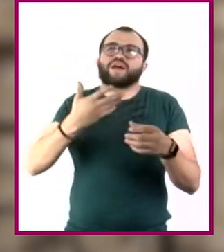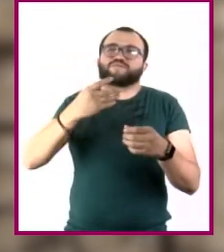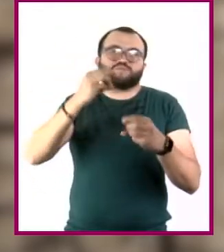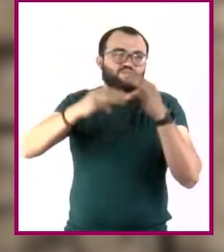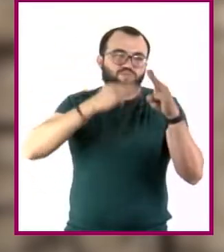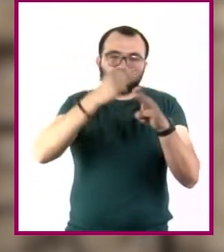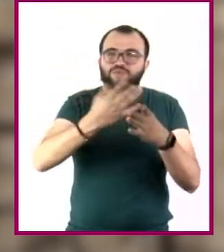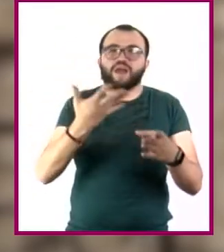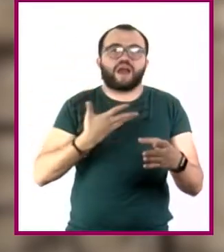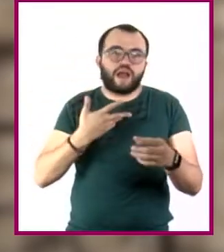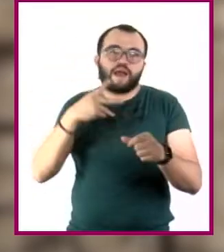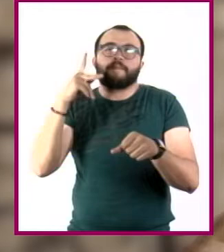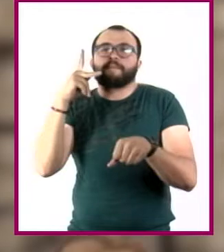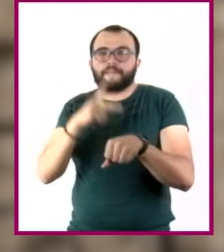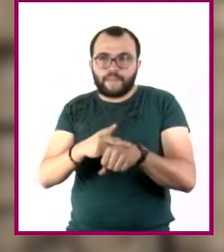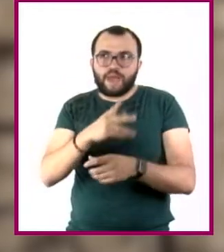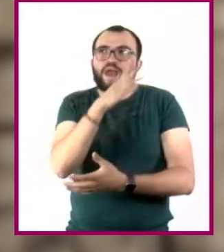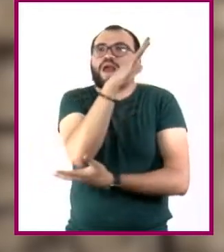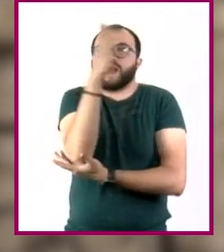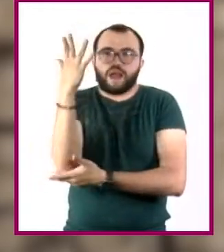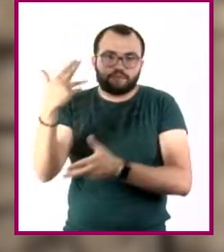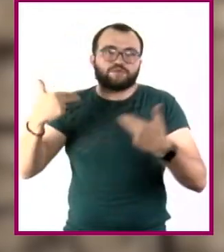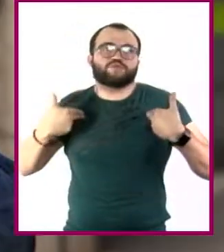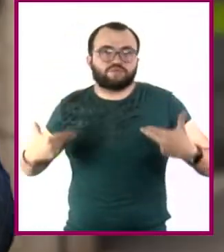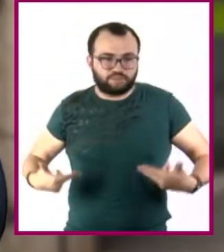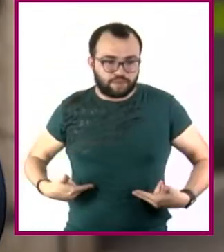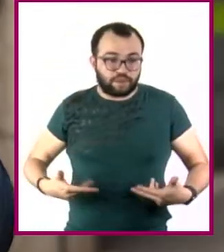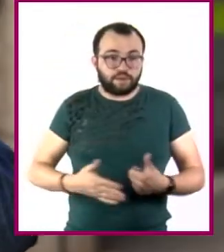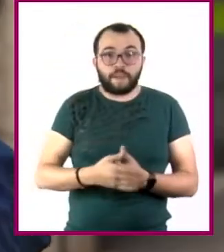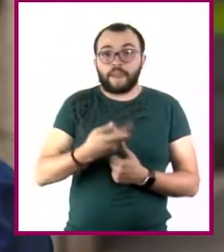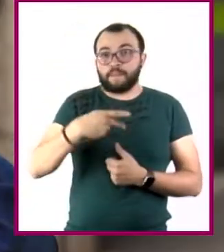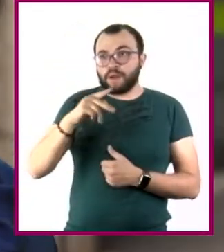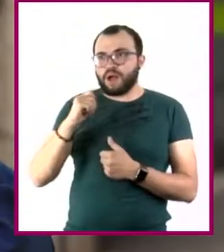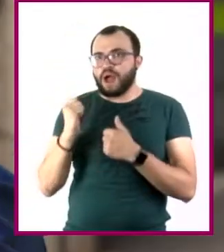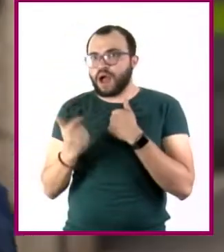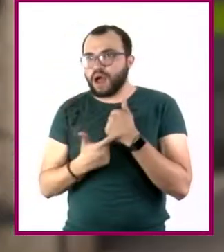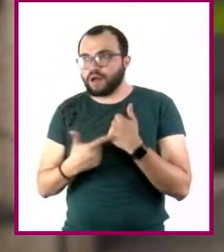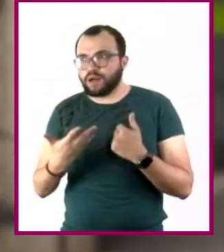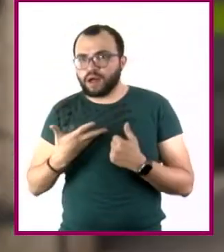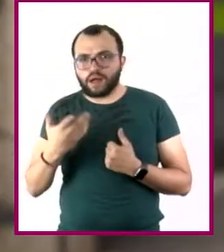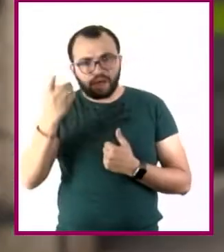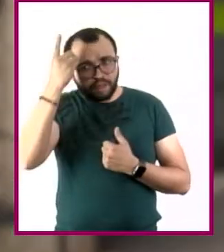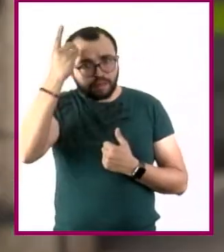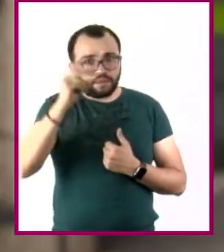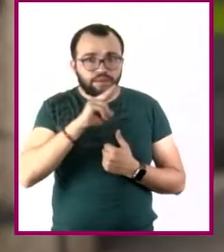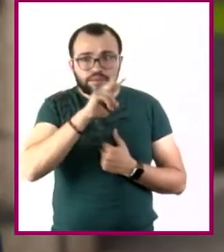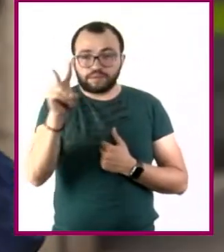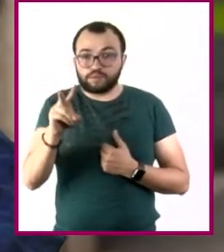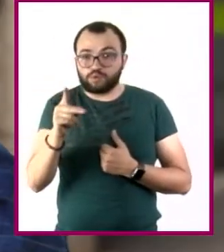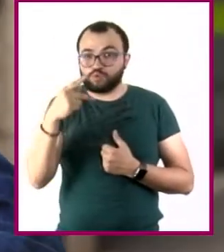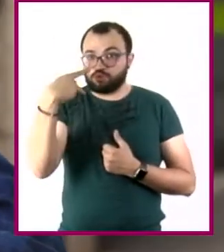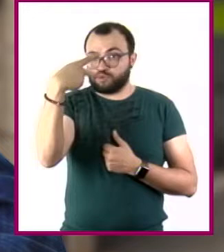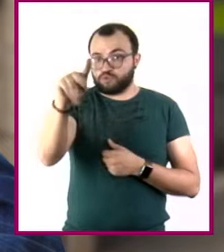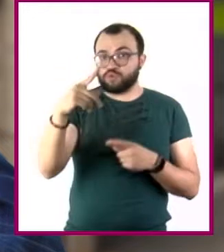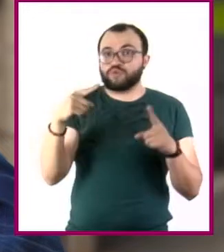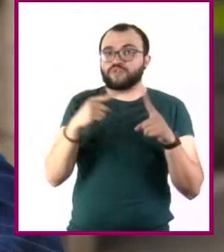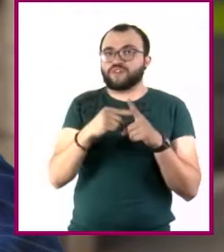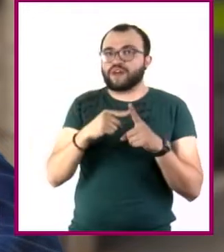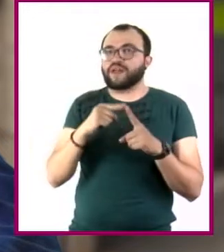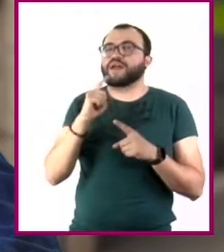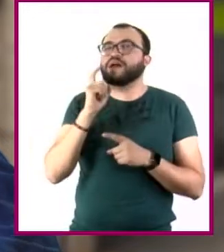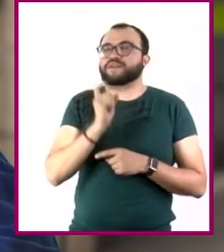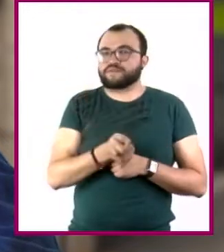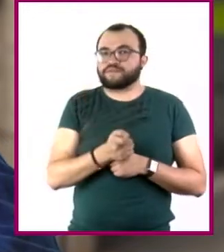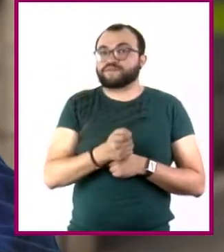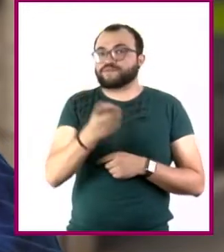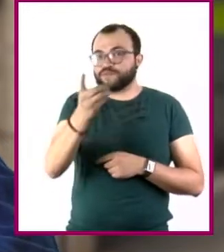animales, humanos, pero no hay algo que sea Dios. Su tarea Si la aceptan, será tratar de hacer que